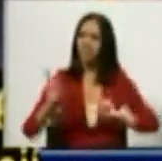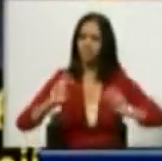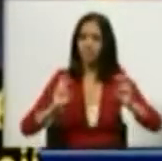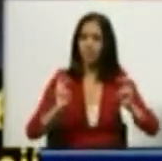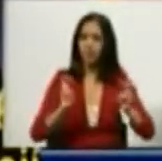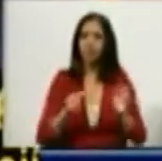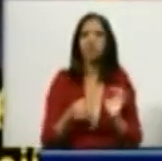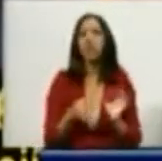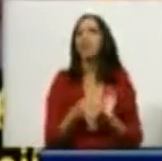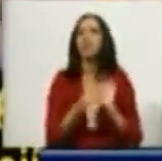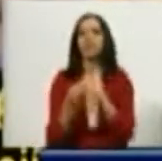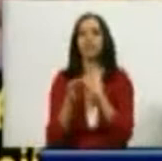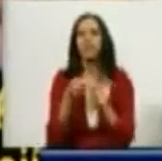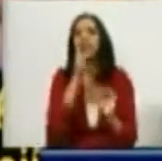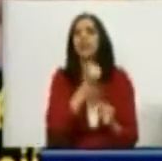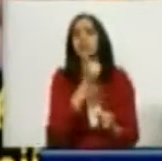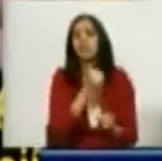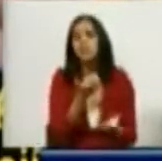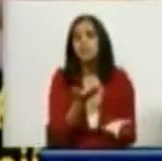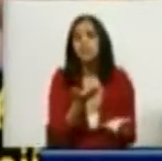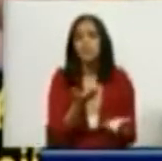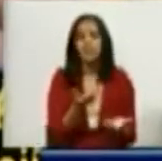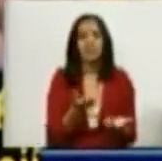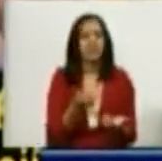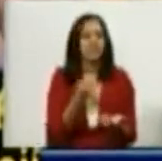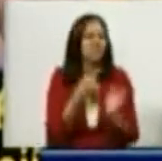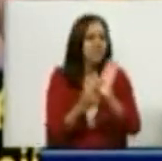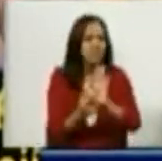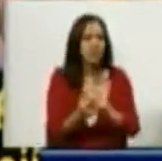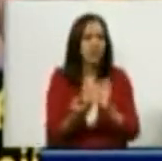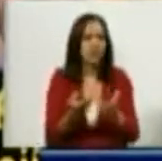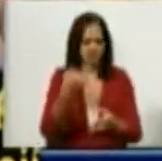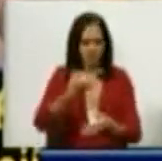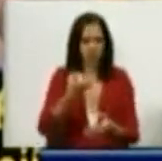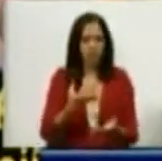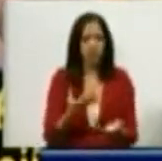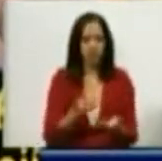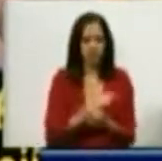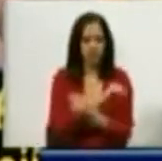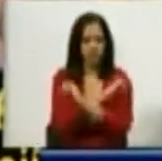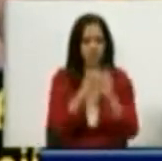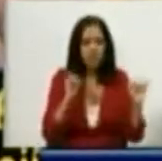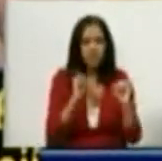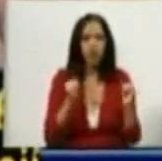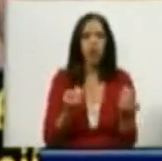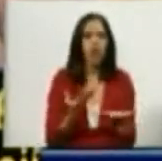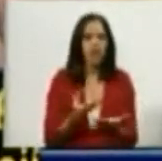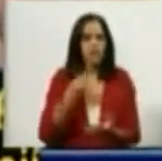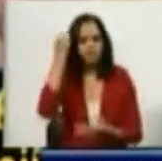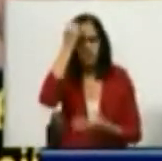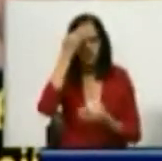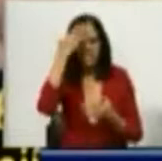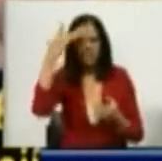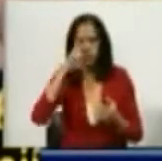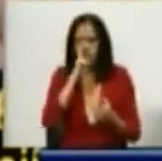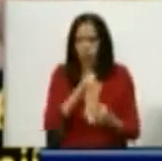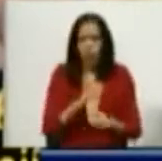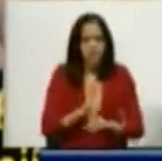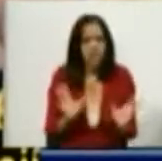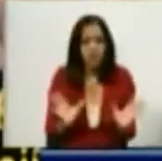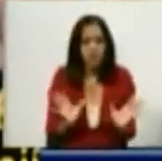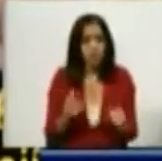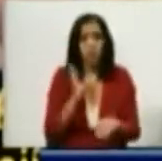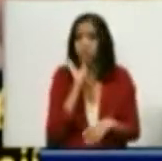de identificar quienes están en disposición en verdad de culminar con esta pesadilla porque no tienen